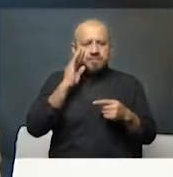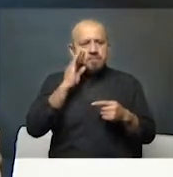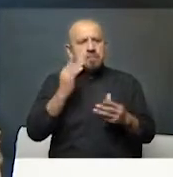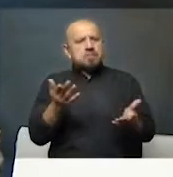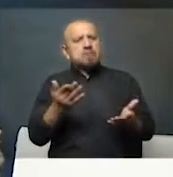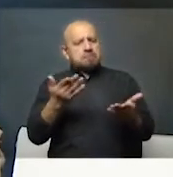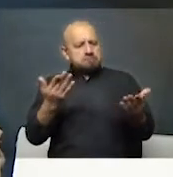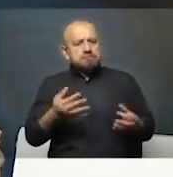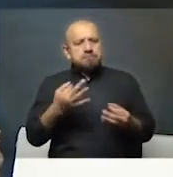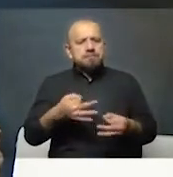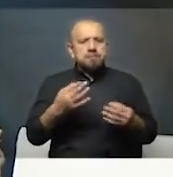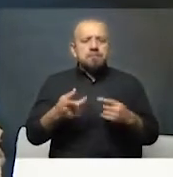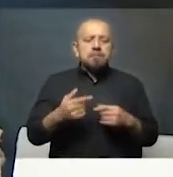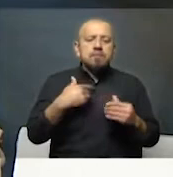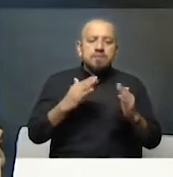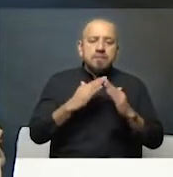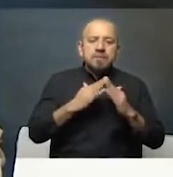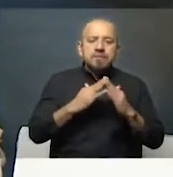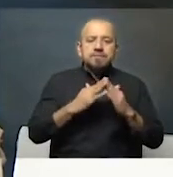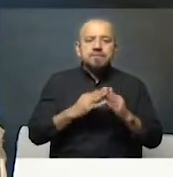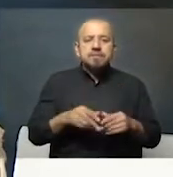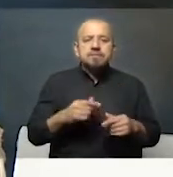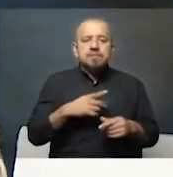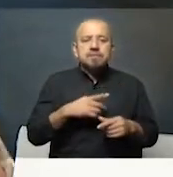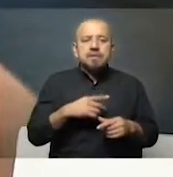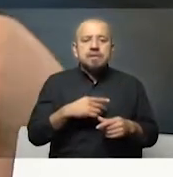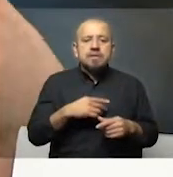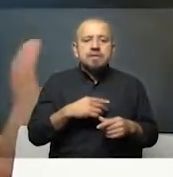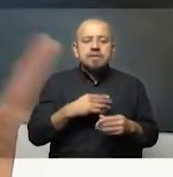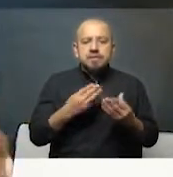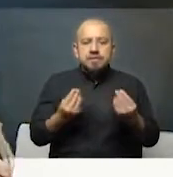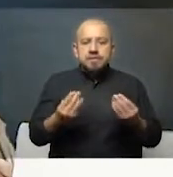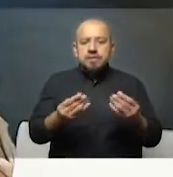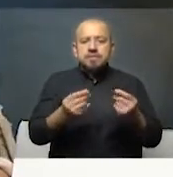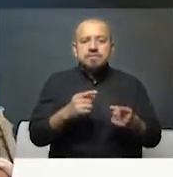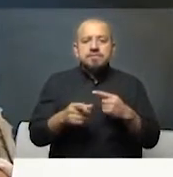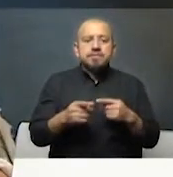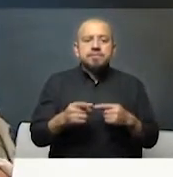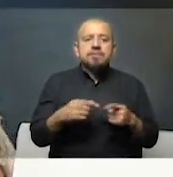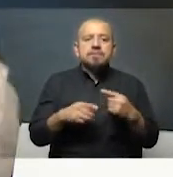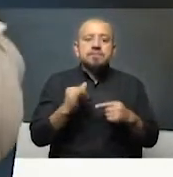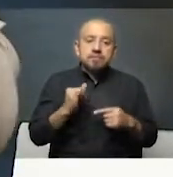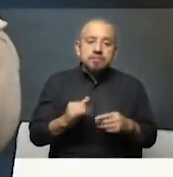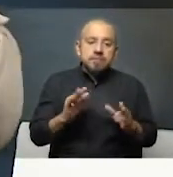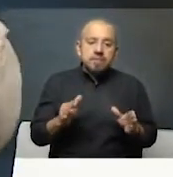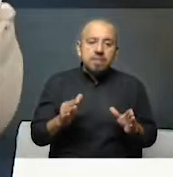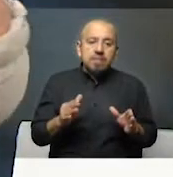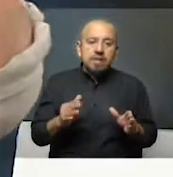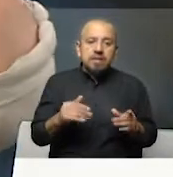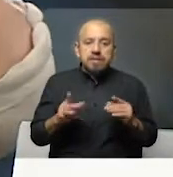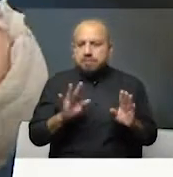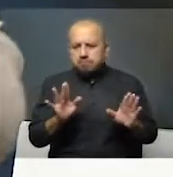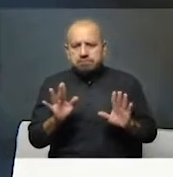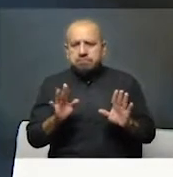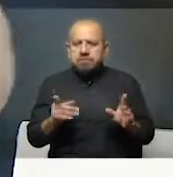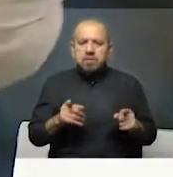yo creo que empezó mi casa porque nosotros todos tomábamos plantas medicinales y nos curamos con plantas medicinales lo que se pudiera no no era la guerra